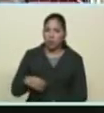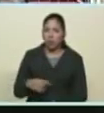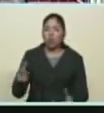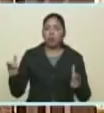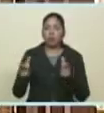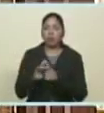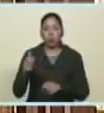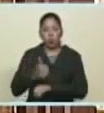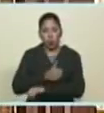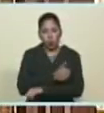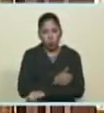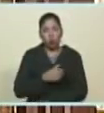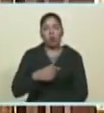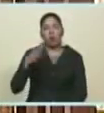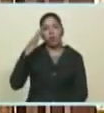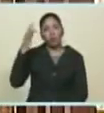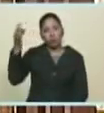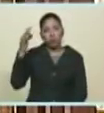Consejo Federal de Gobierno.